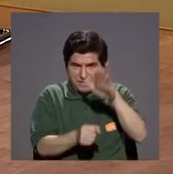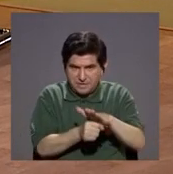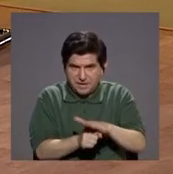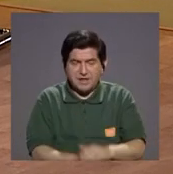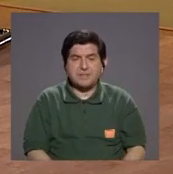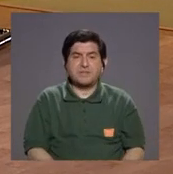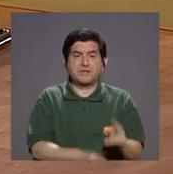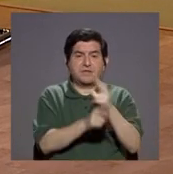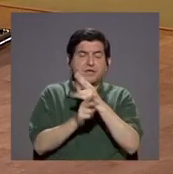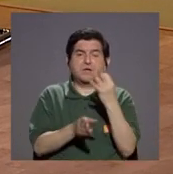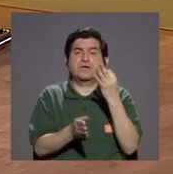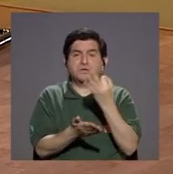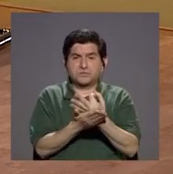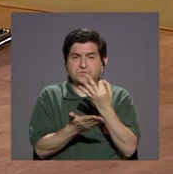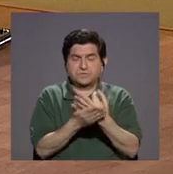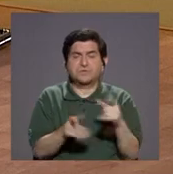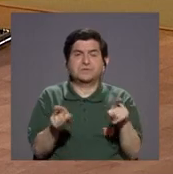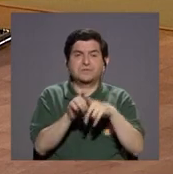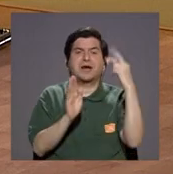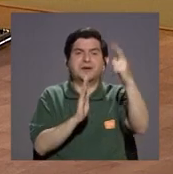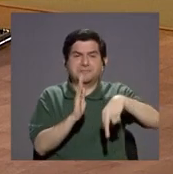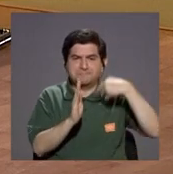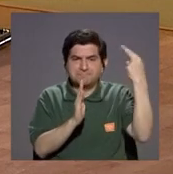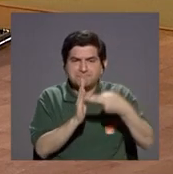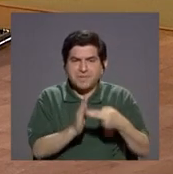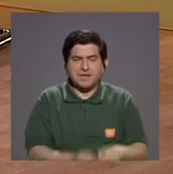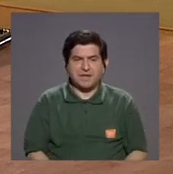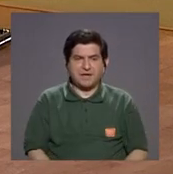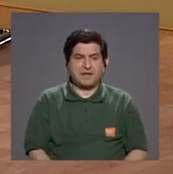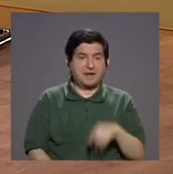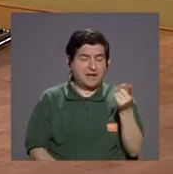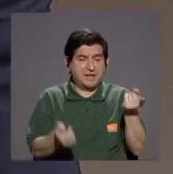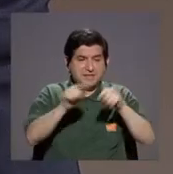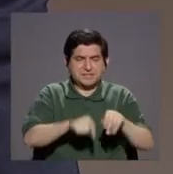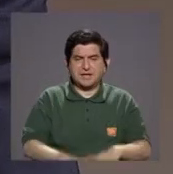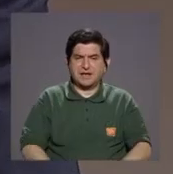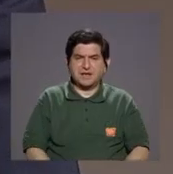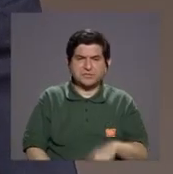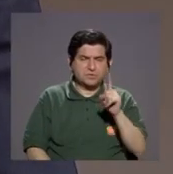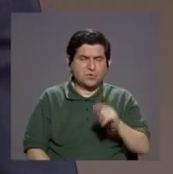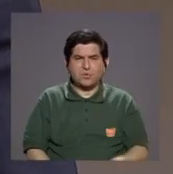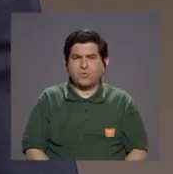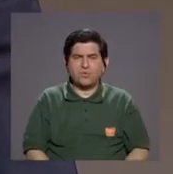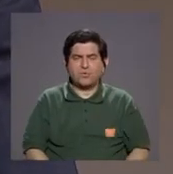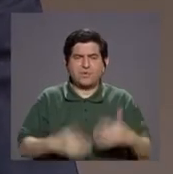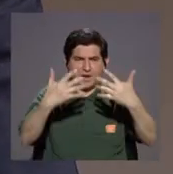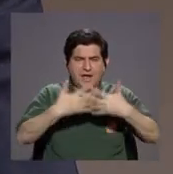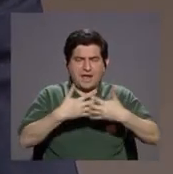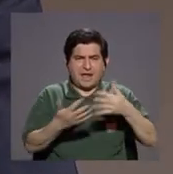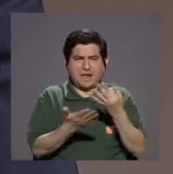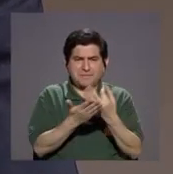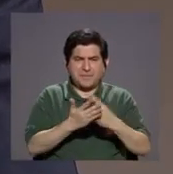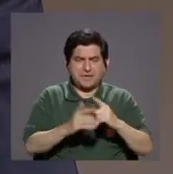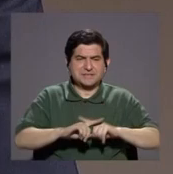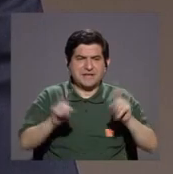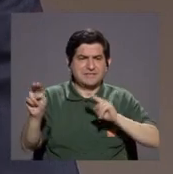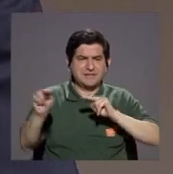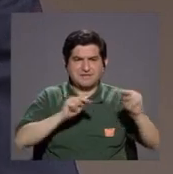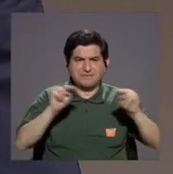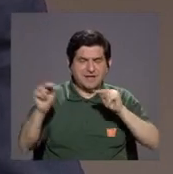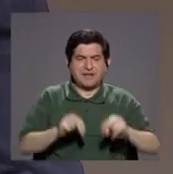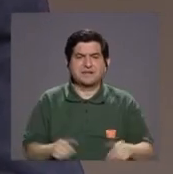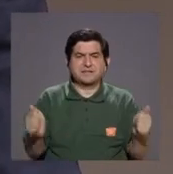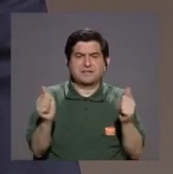ha tenido ese rol verá también como un intermediario financiero hace un negocio muy diferente al de al de un